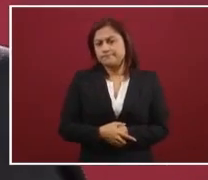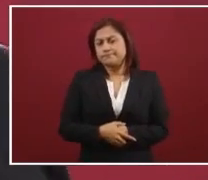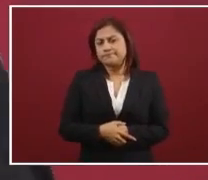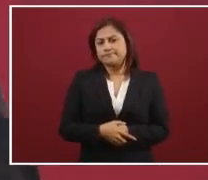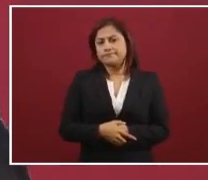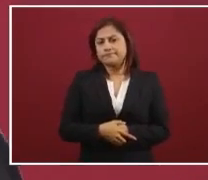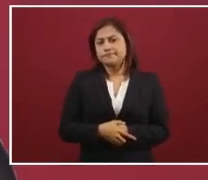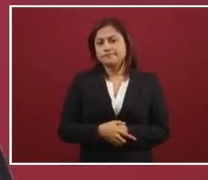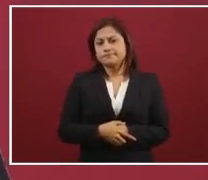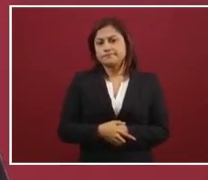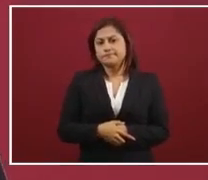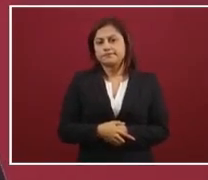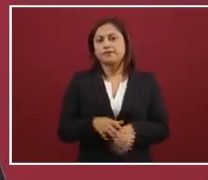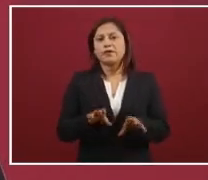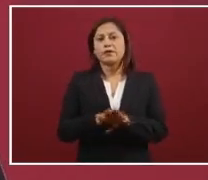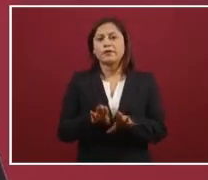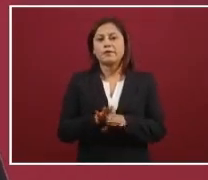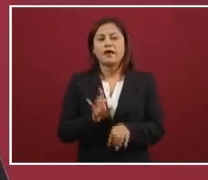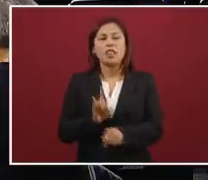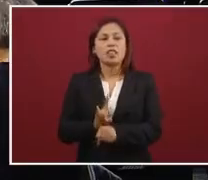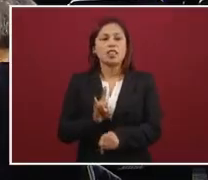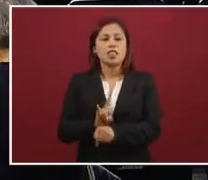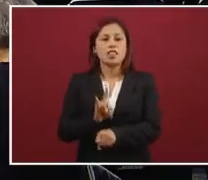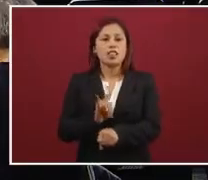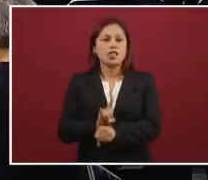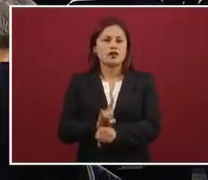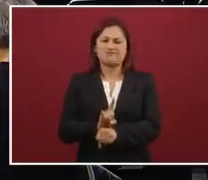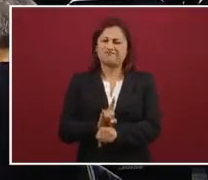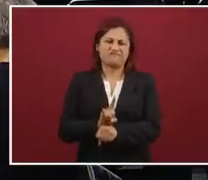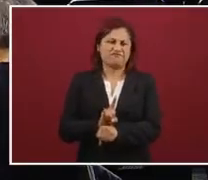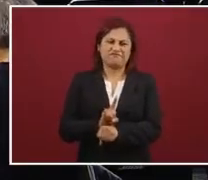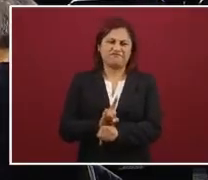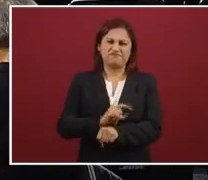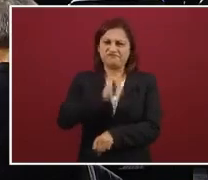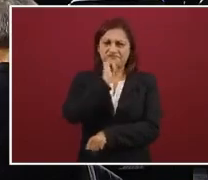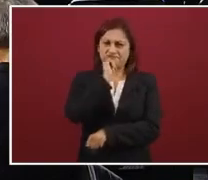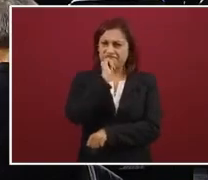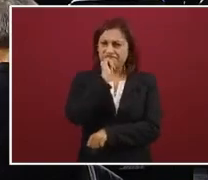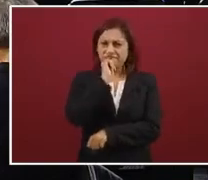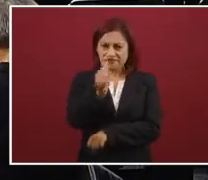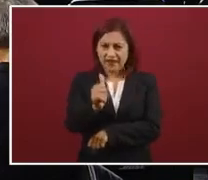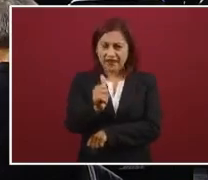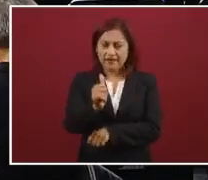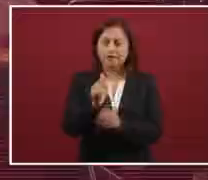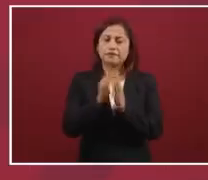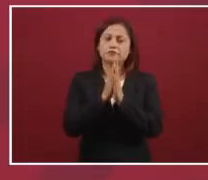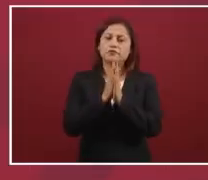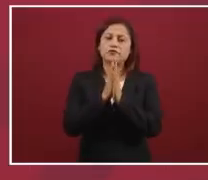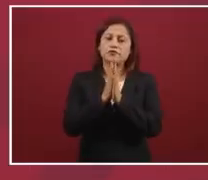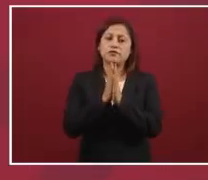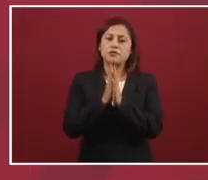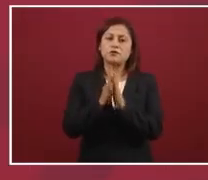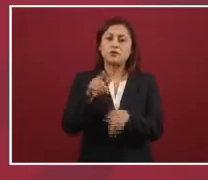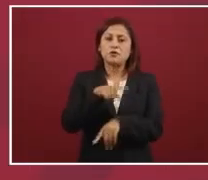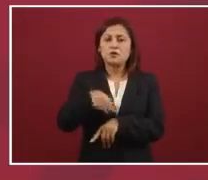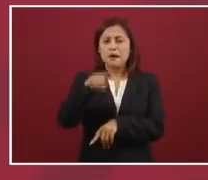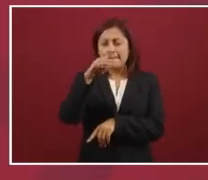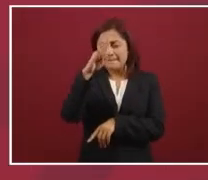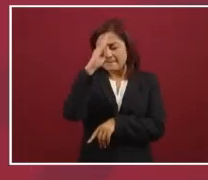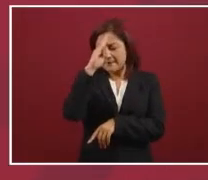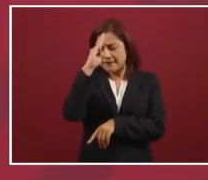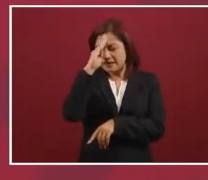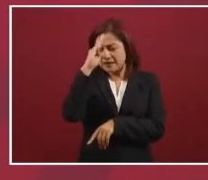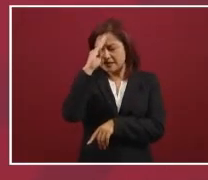Nada de simulación. Y es mejor que vayan entendiéndolo de esa manera.